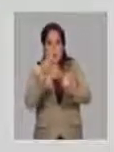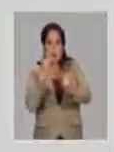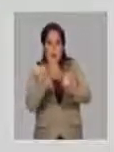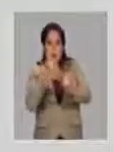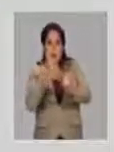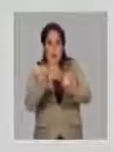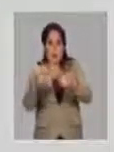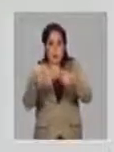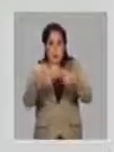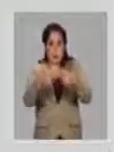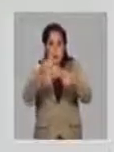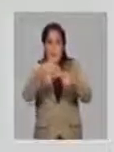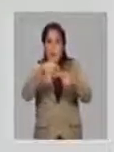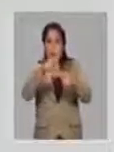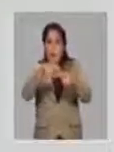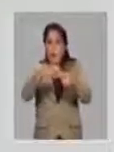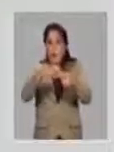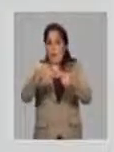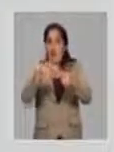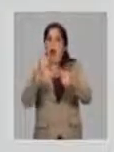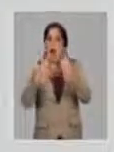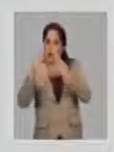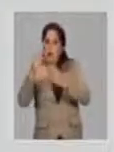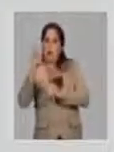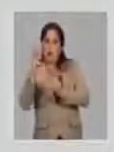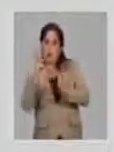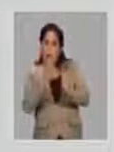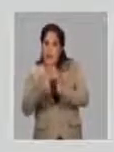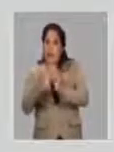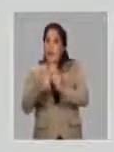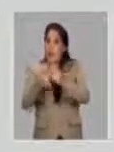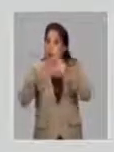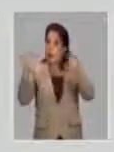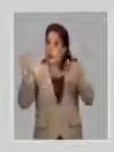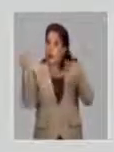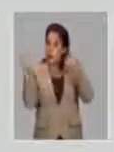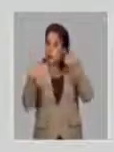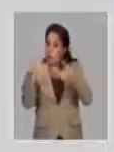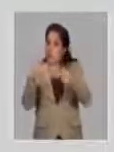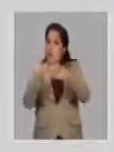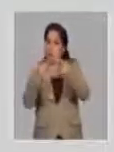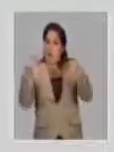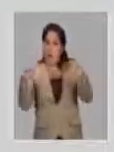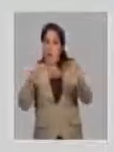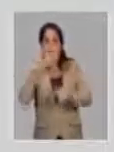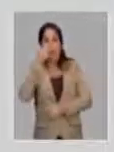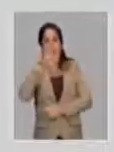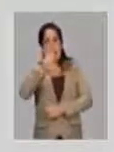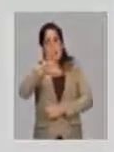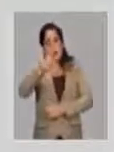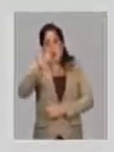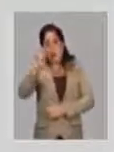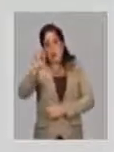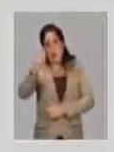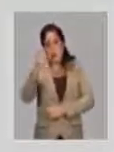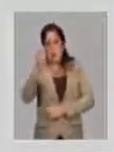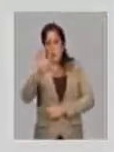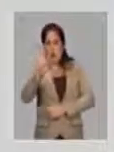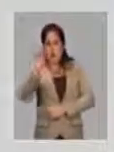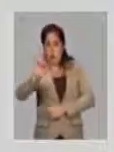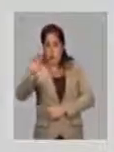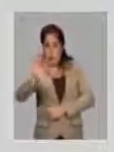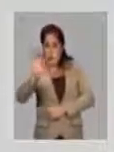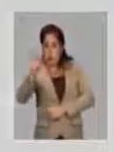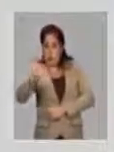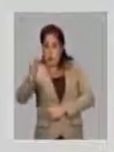la segunda dosis de toda la muestra y hay algunos sujetos que ya tienen la tercera, porque es un ensayo grande, podemos comentar que el